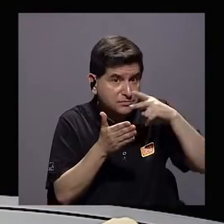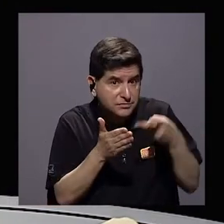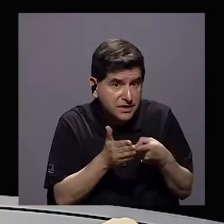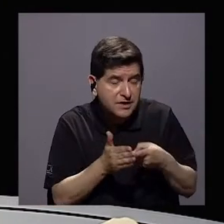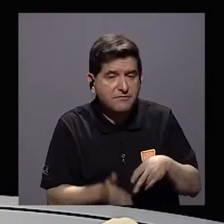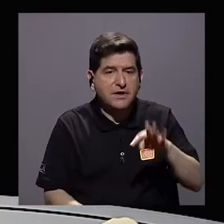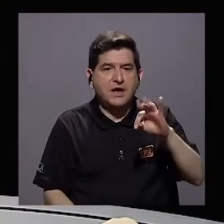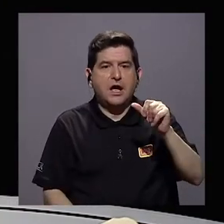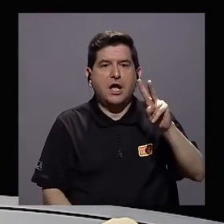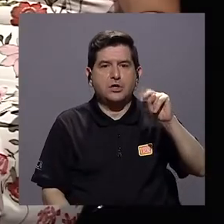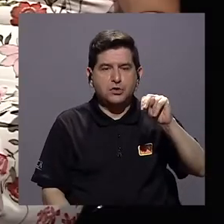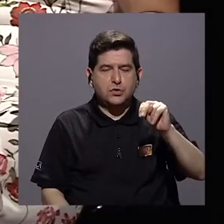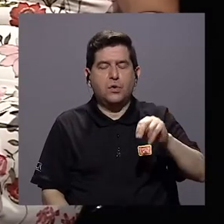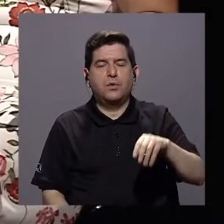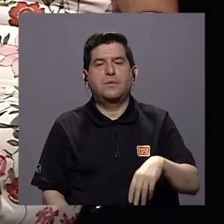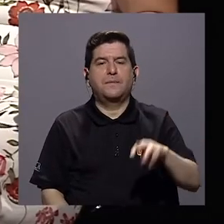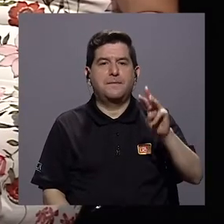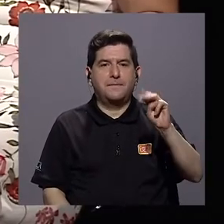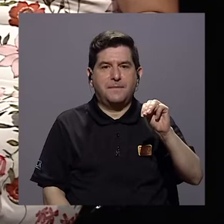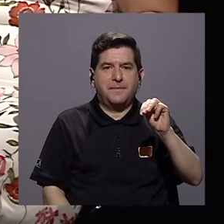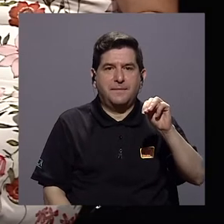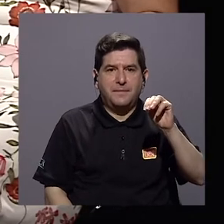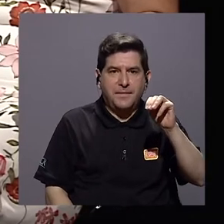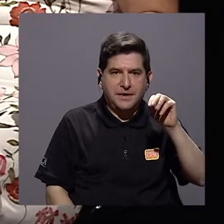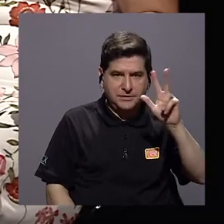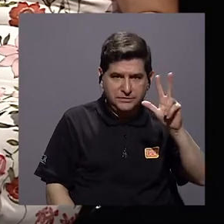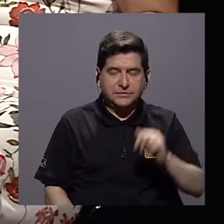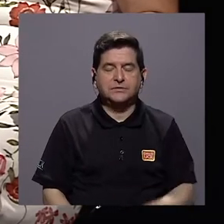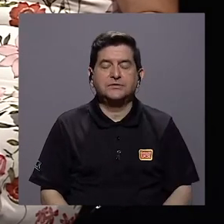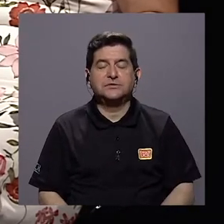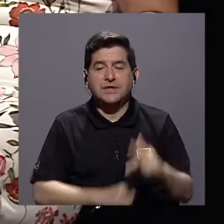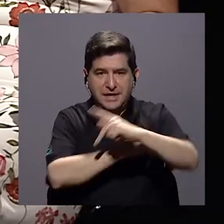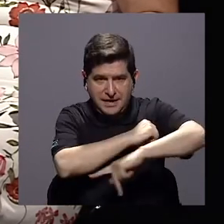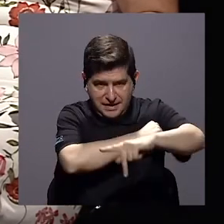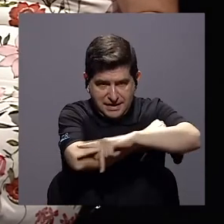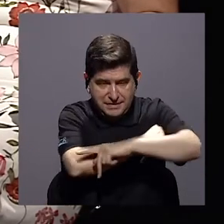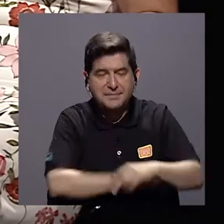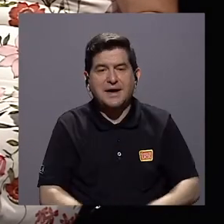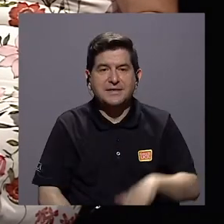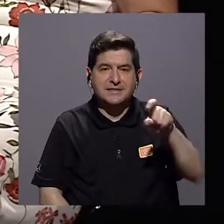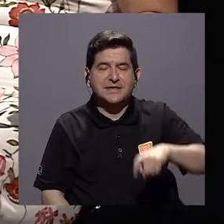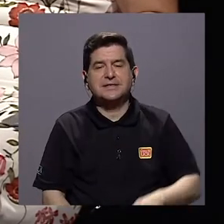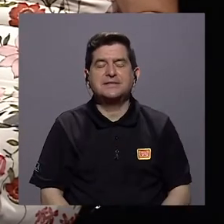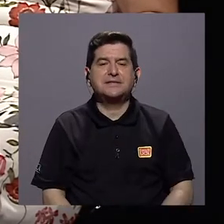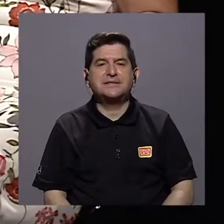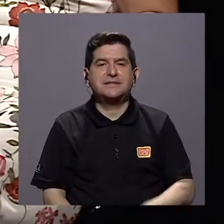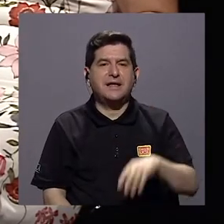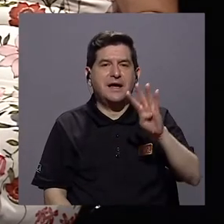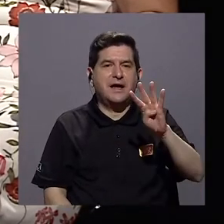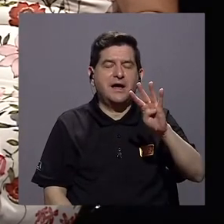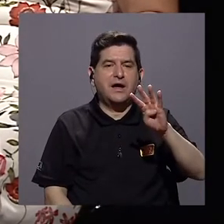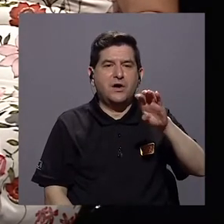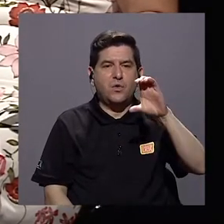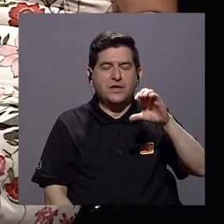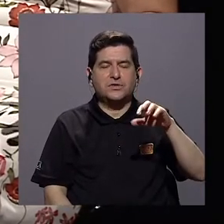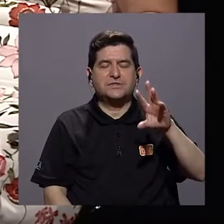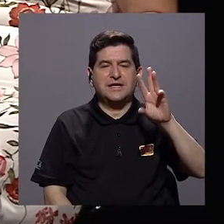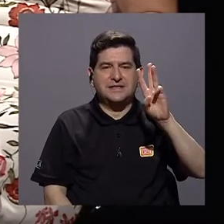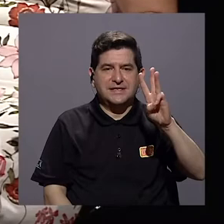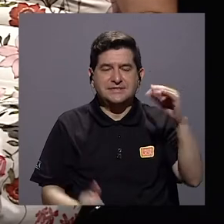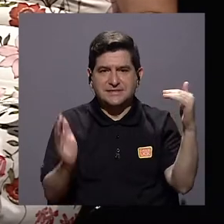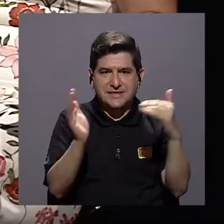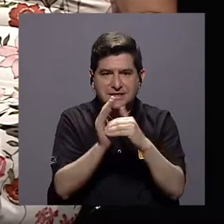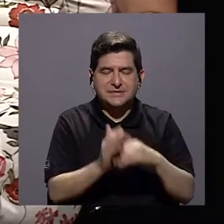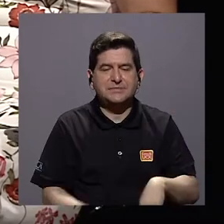a toneladas métricas, ¿verdad? Uh-huh. En este momento nuestro país necesita 406 mil toneladas